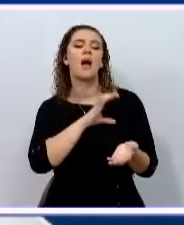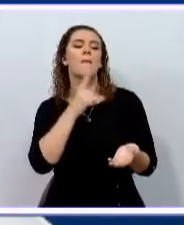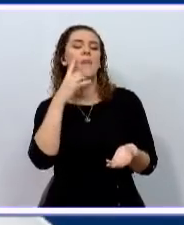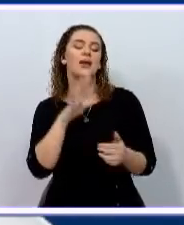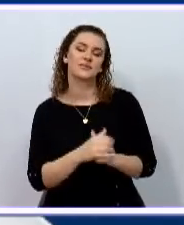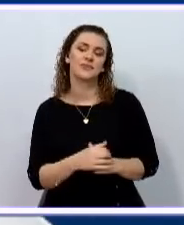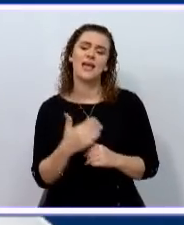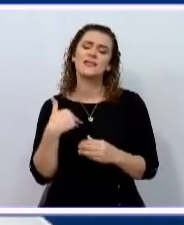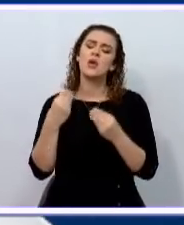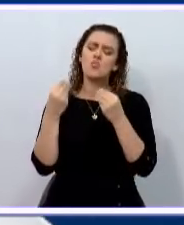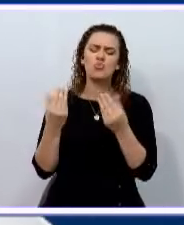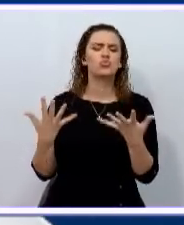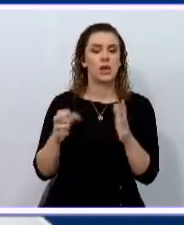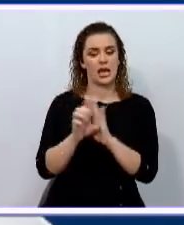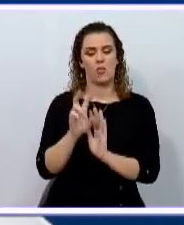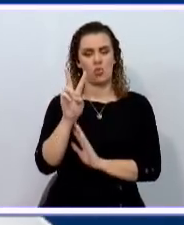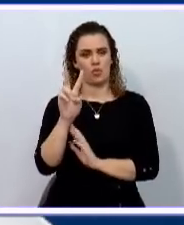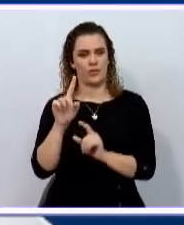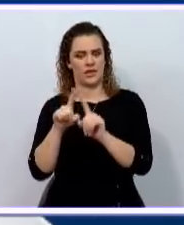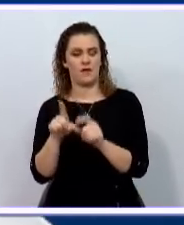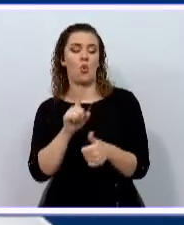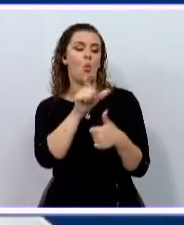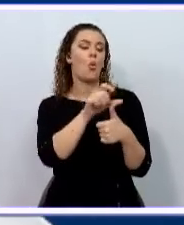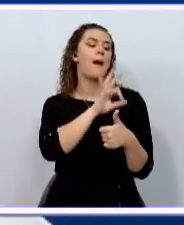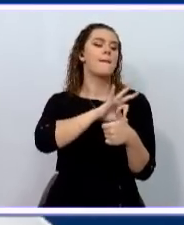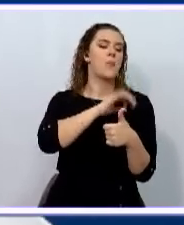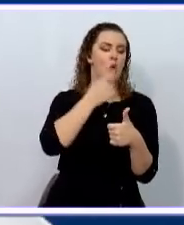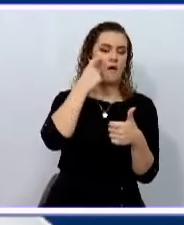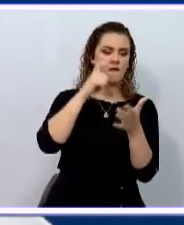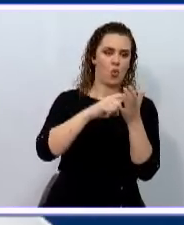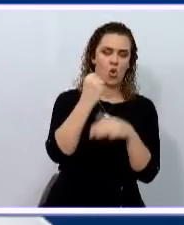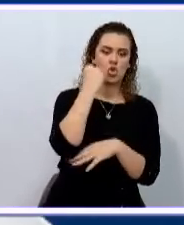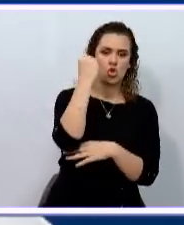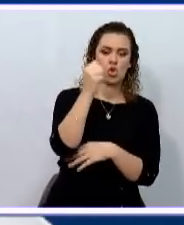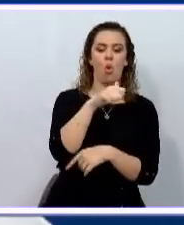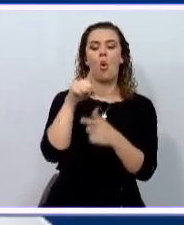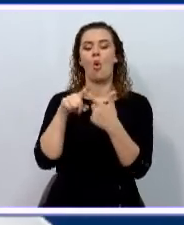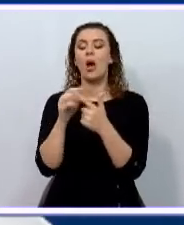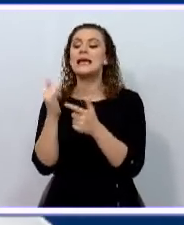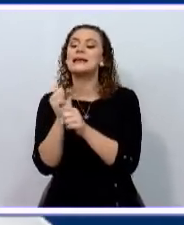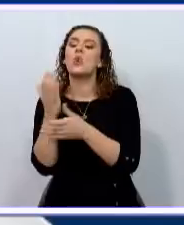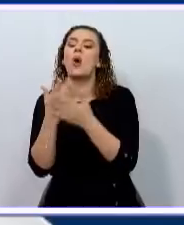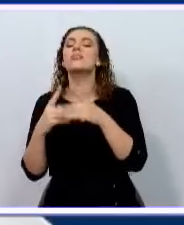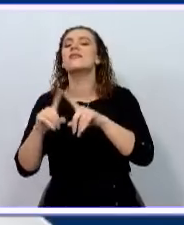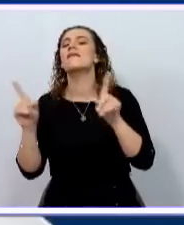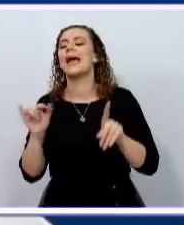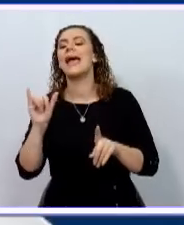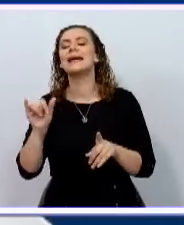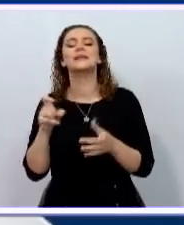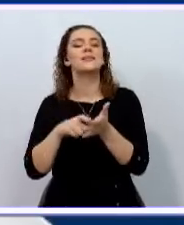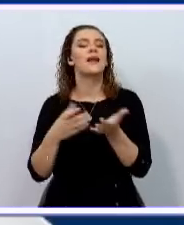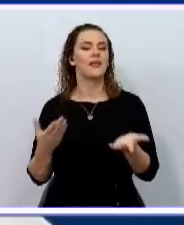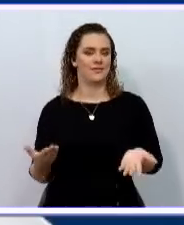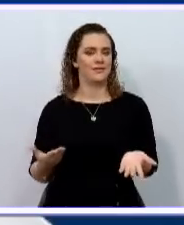tiene muchísimo mérito mira Son dos cuestiones diferentes una cosa es el mérito y el reconocimiento del triunfo y otra cosa se hizo algo diferente que ese es el gran pendiente